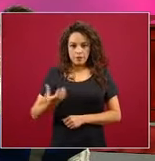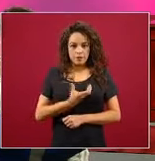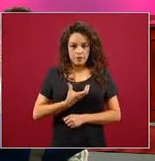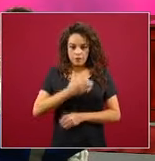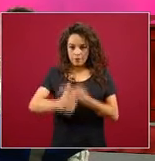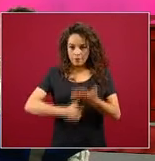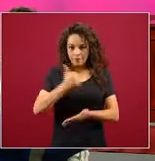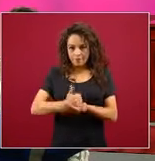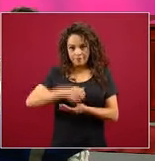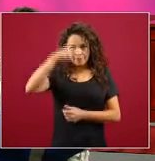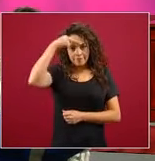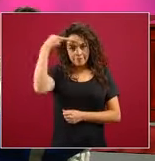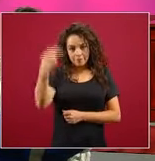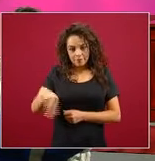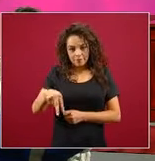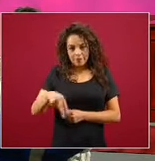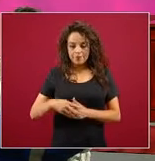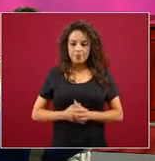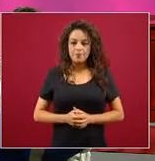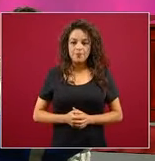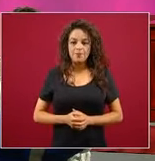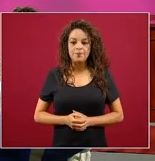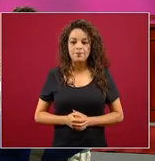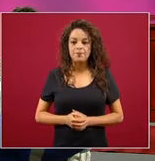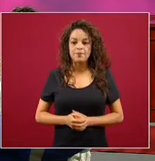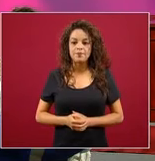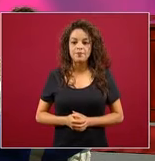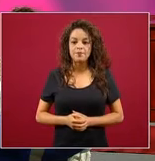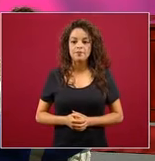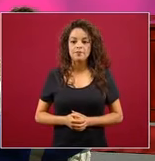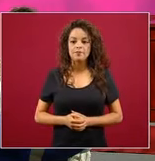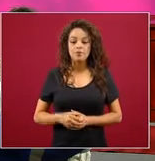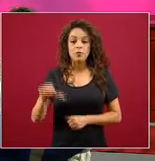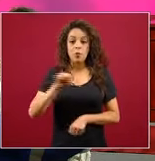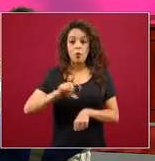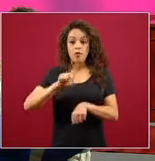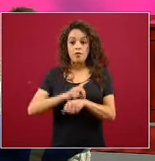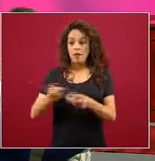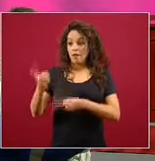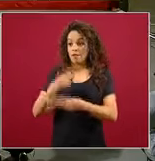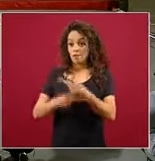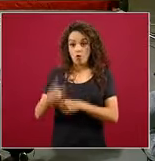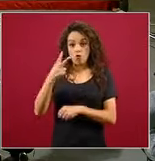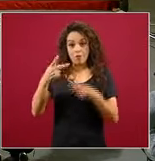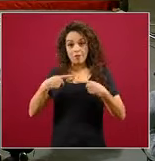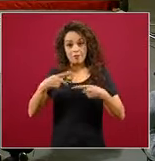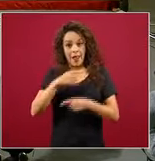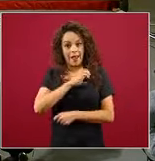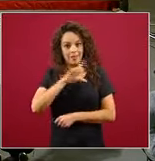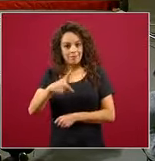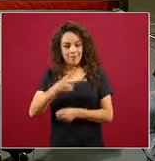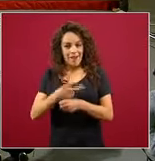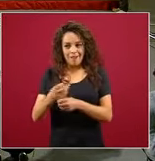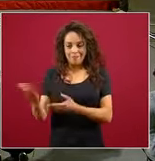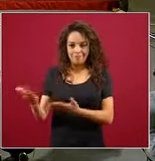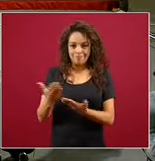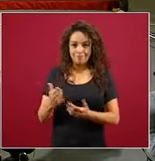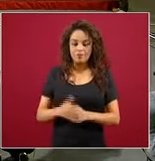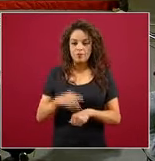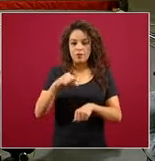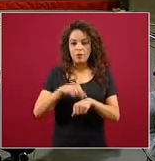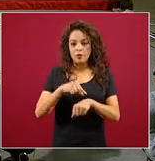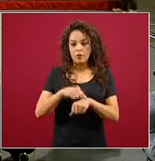de México. El día de hoy tenemos dos invitados especiales. Nos acompaña el doctor